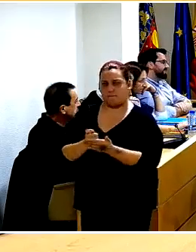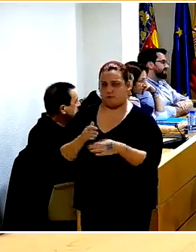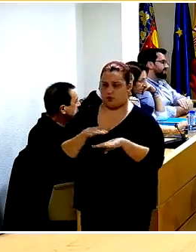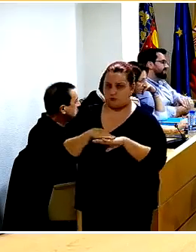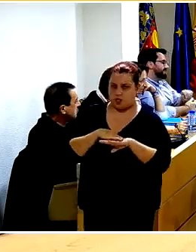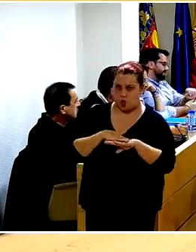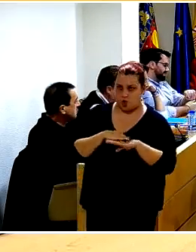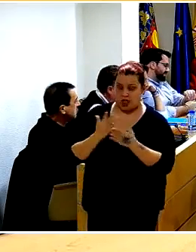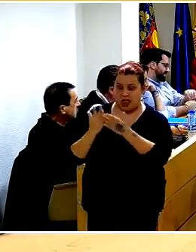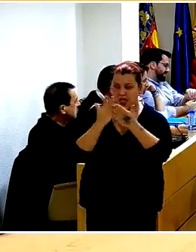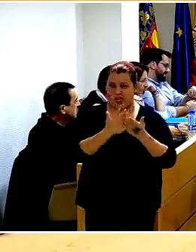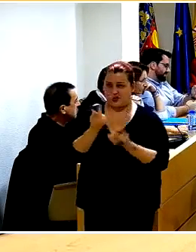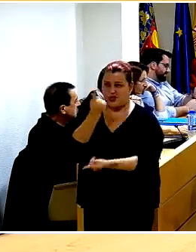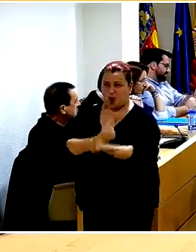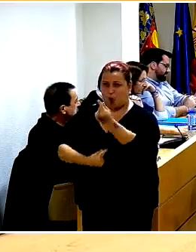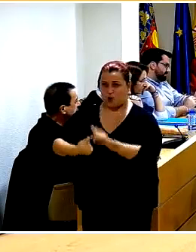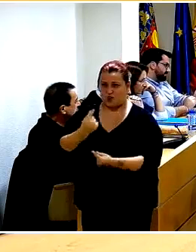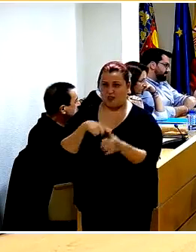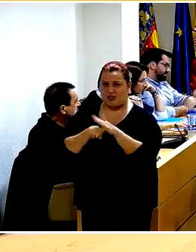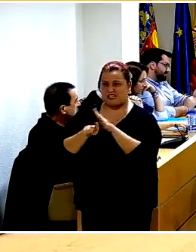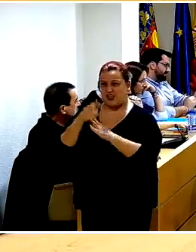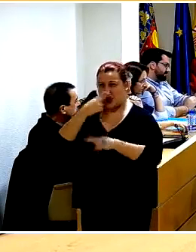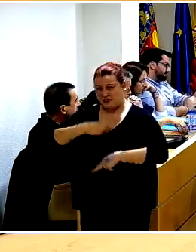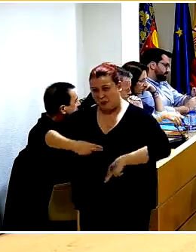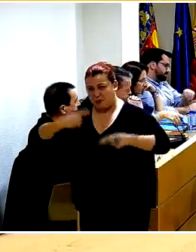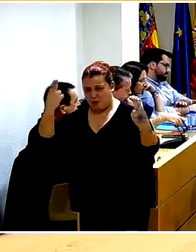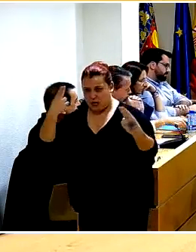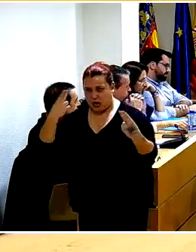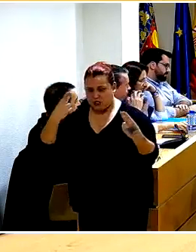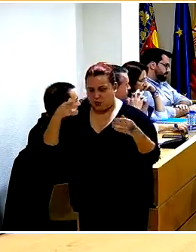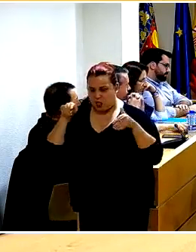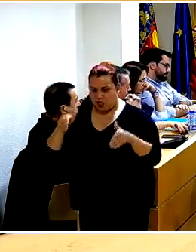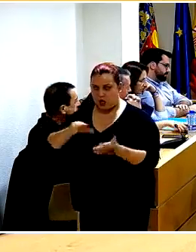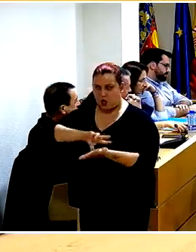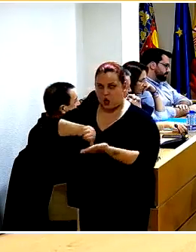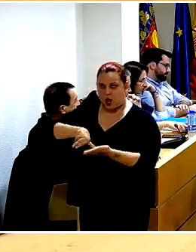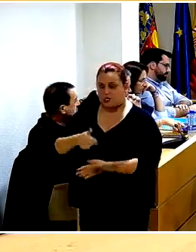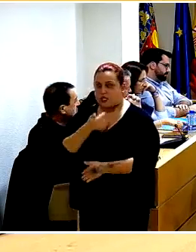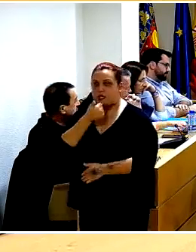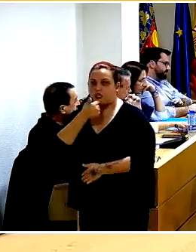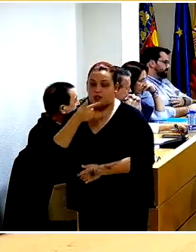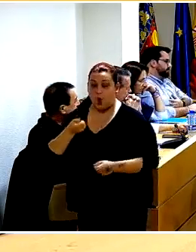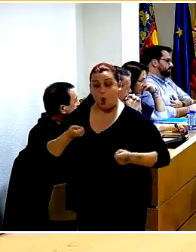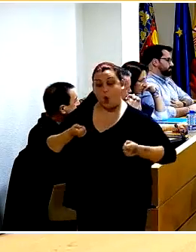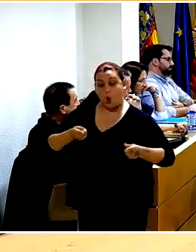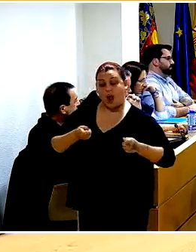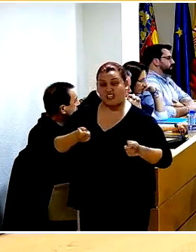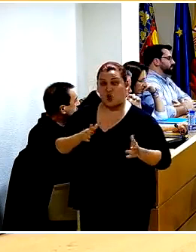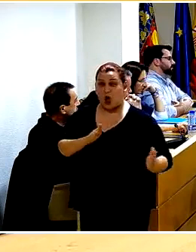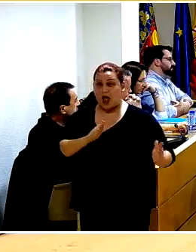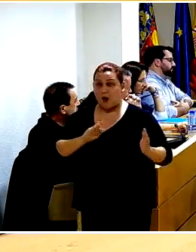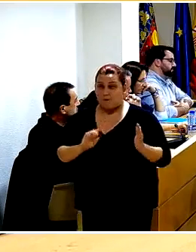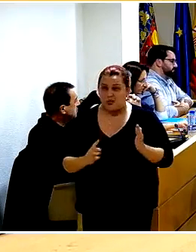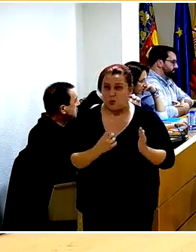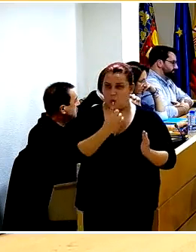económicos de administraciones públicas y concretamente entidades locales que señalan que un gasto de capítulo 1 en personal